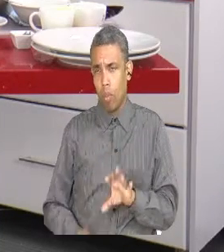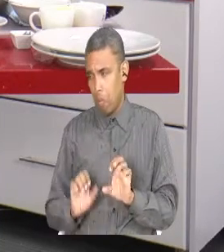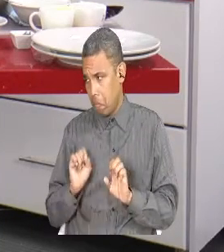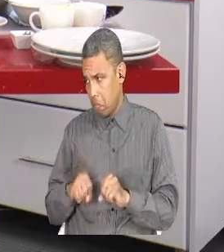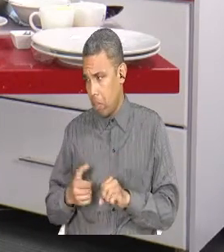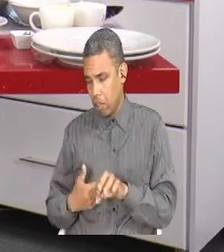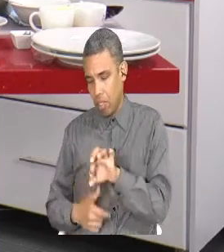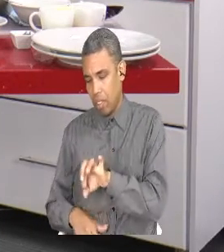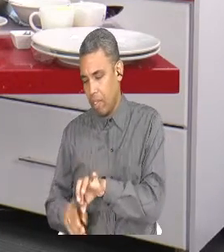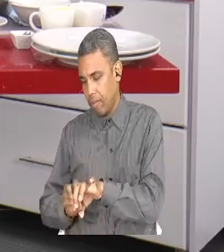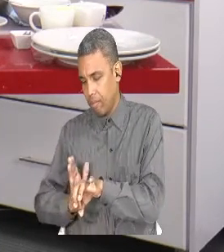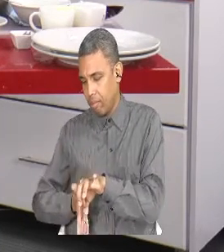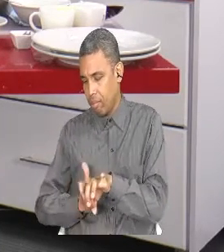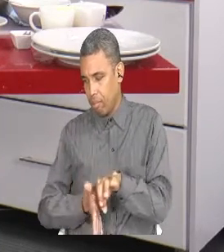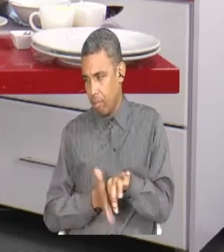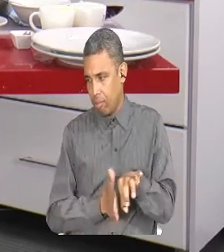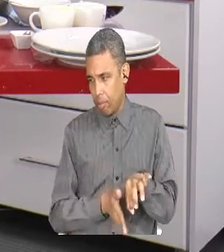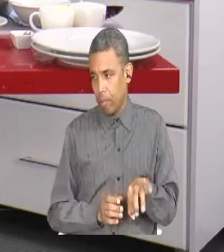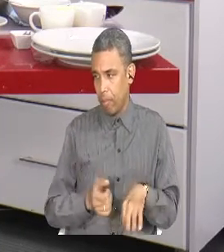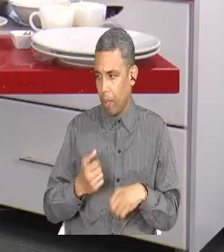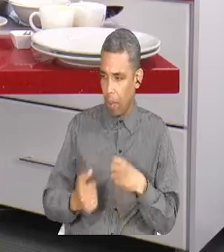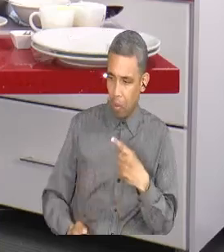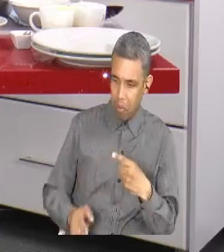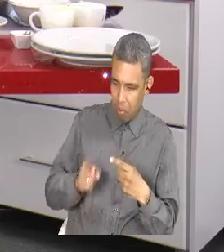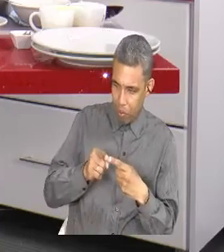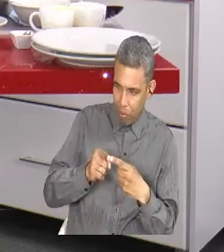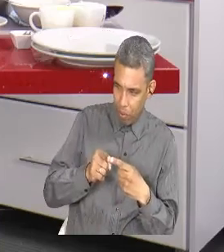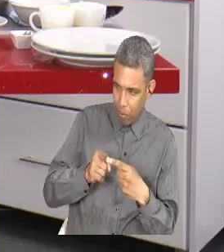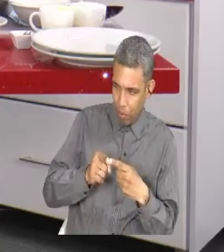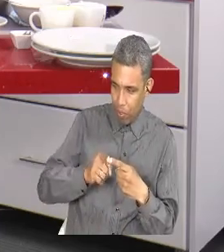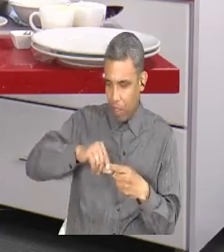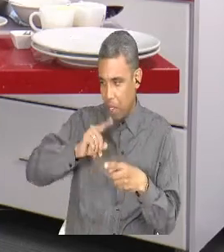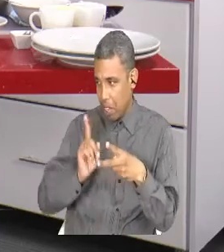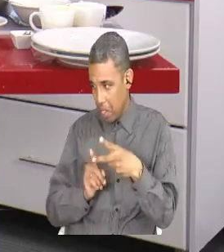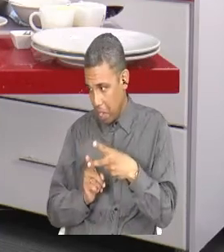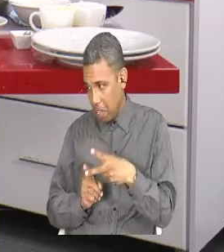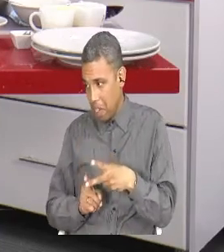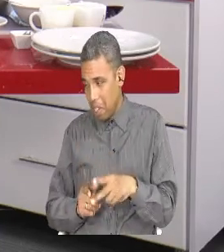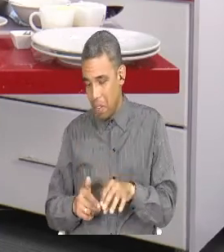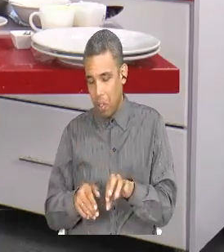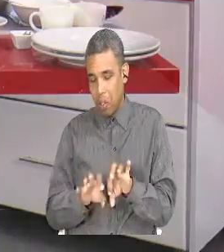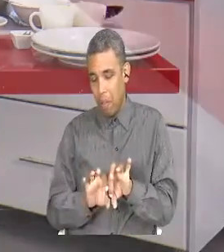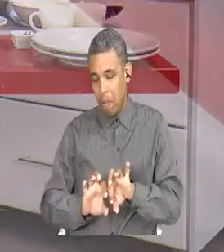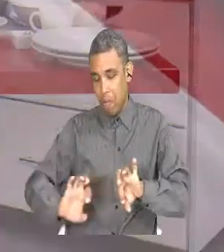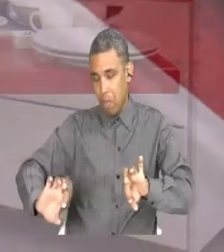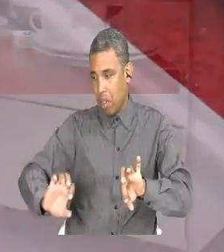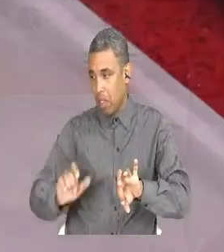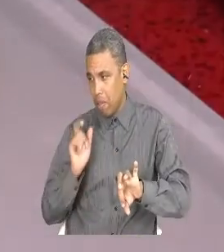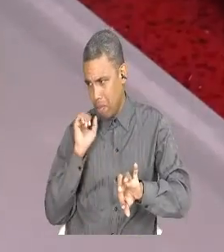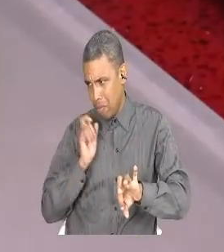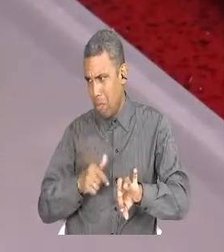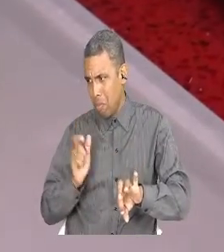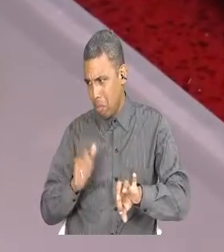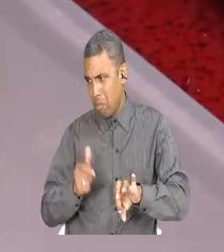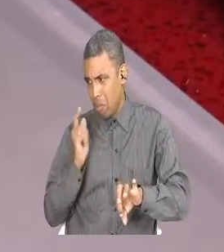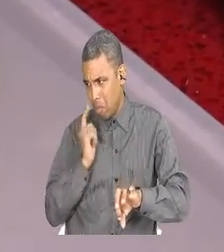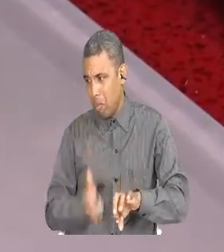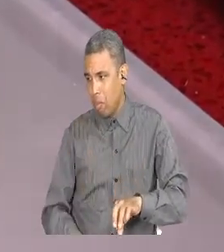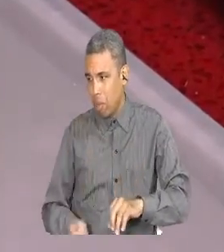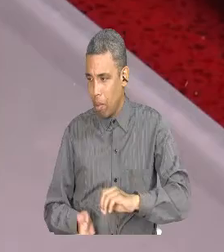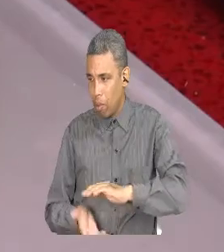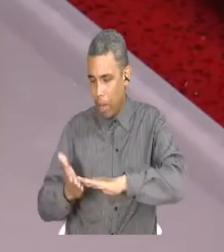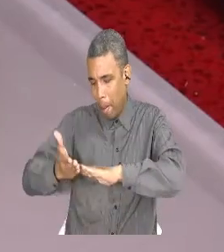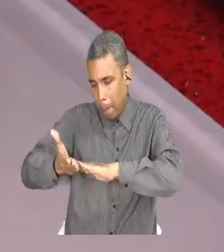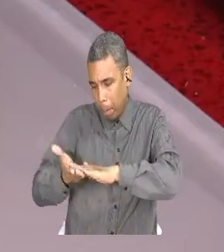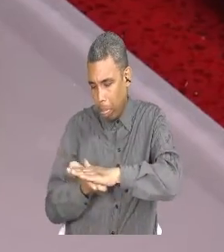la otra mitad diagonal. Es decir, ¿así? Sí, la mitad en rodajitas gruesas. La idea no es que quede delgado,